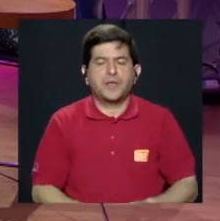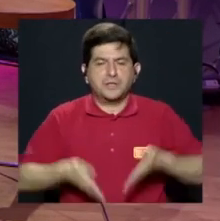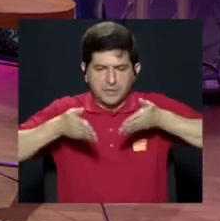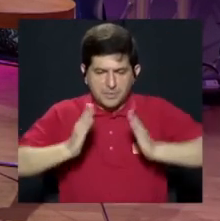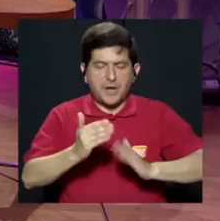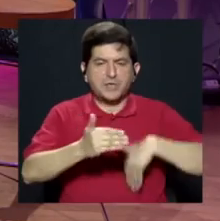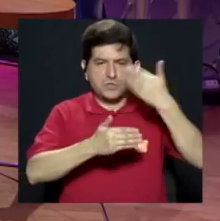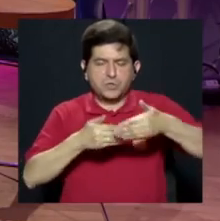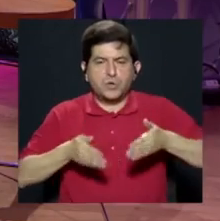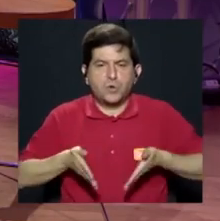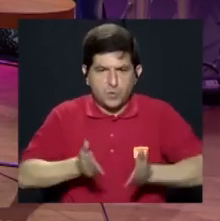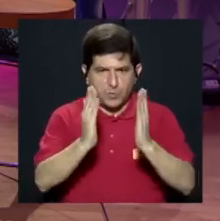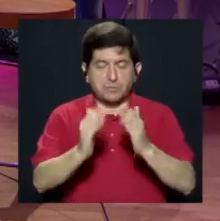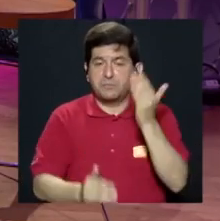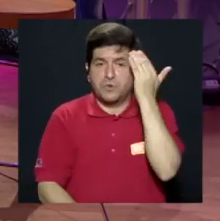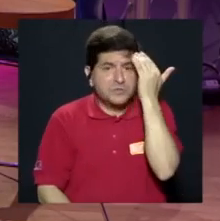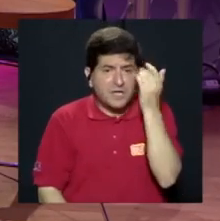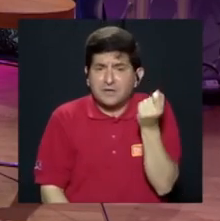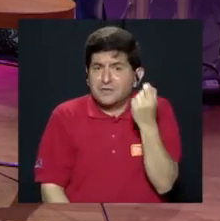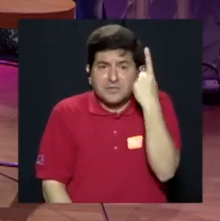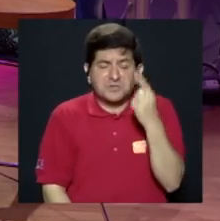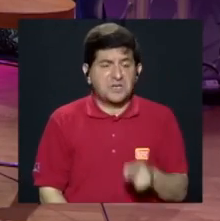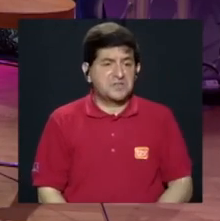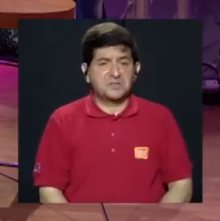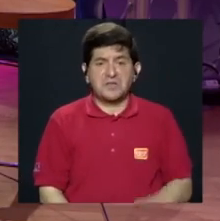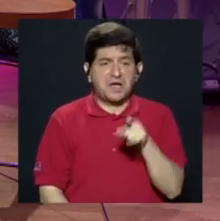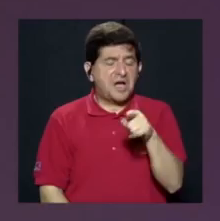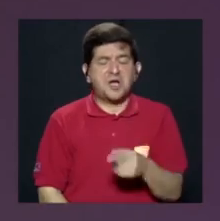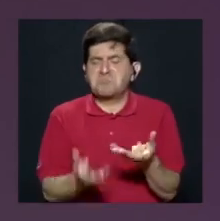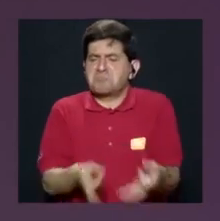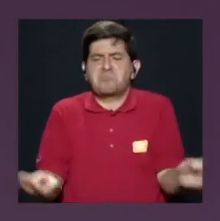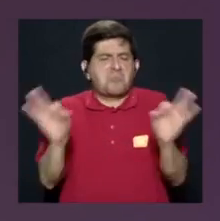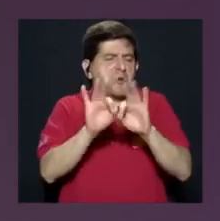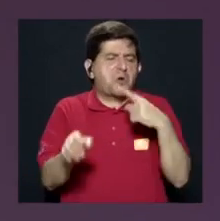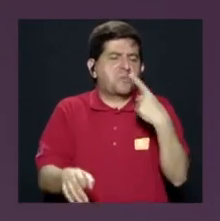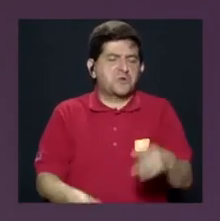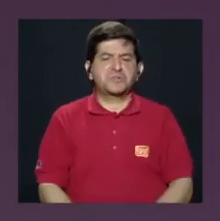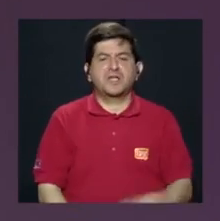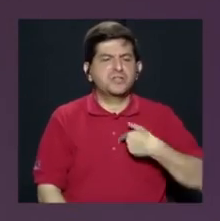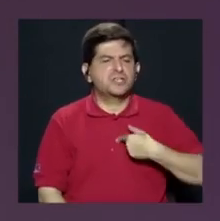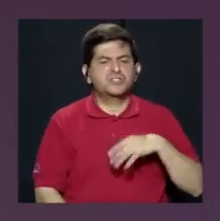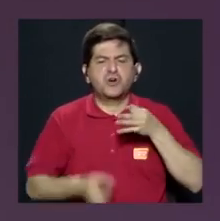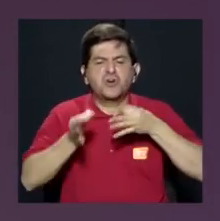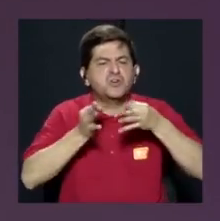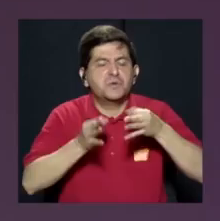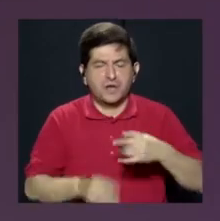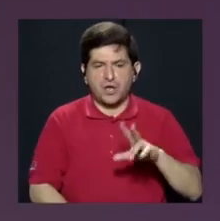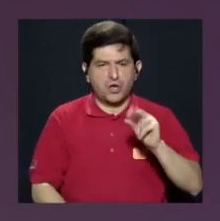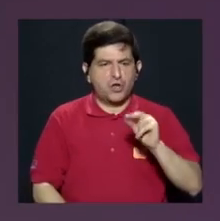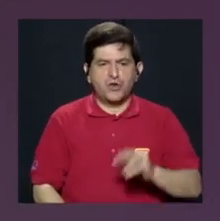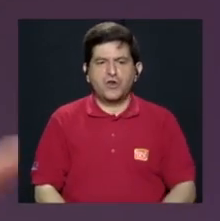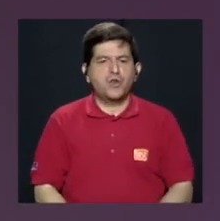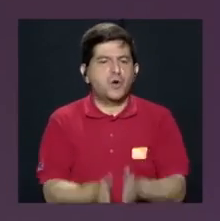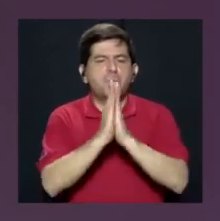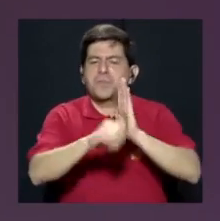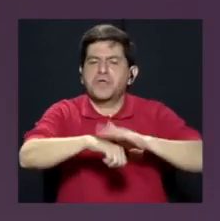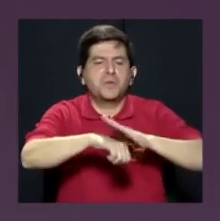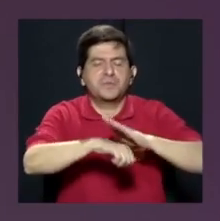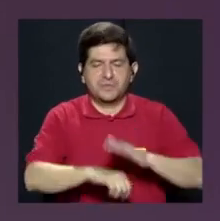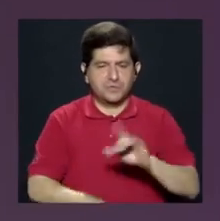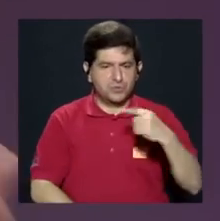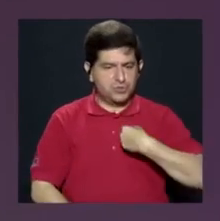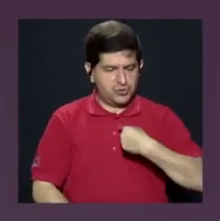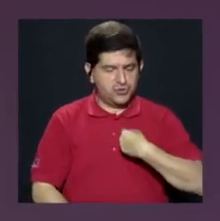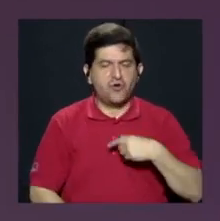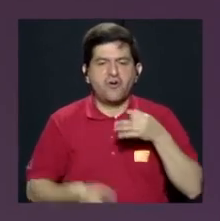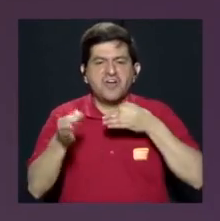No saben nada, no entienden nada, no le doy crédito a lo que dicen, le voy a dar instrucciones, no le voy a pedir consentimiento informado, le voy a dar una